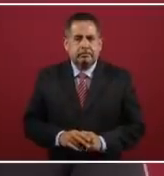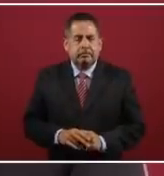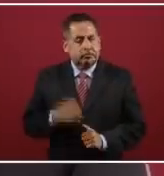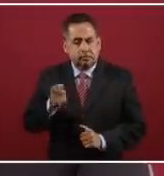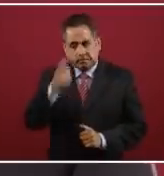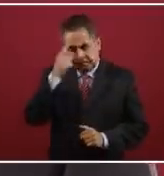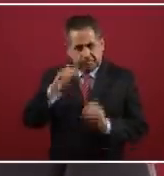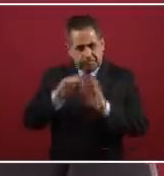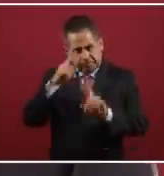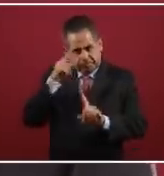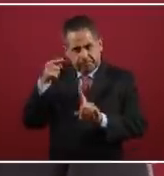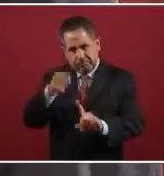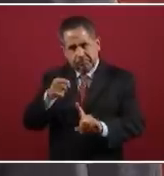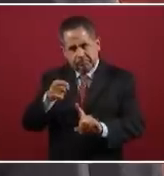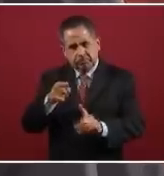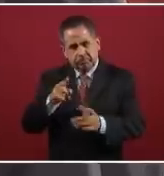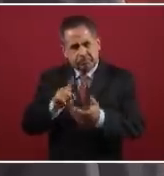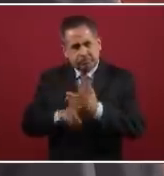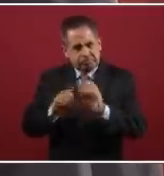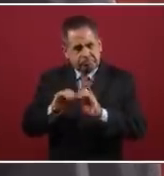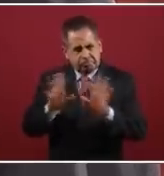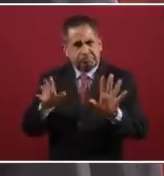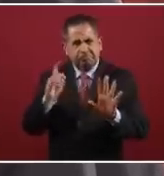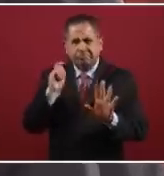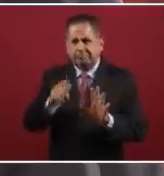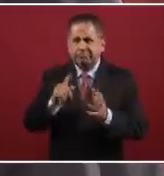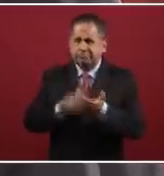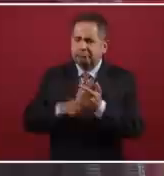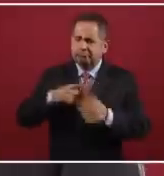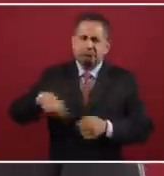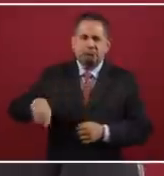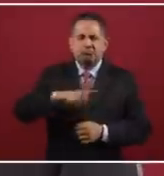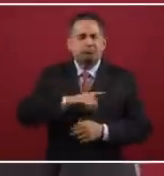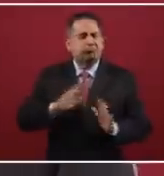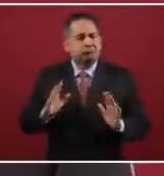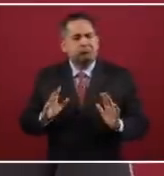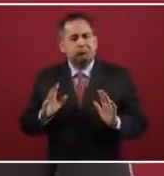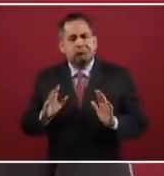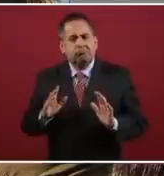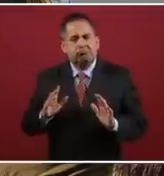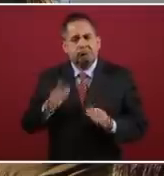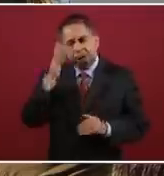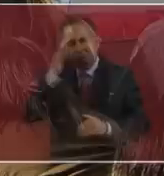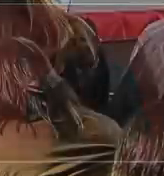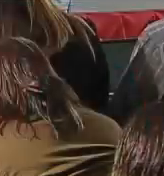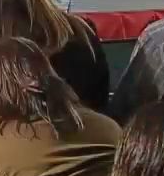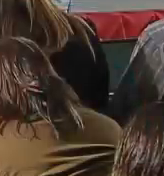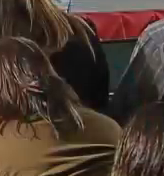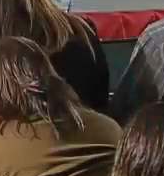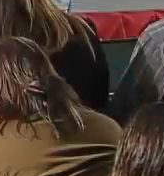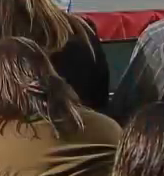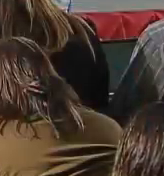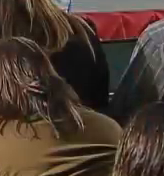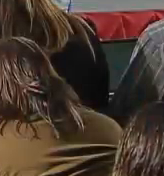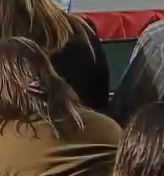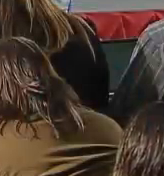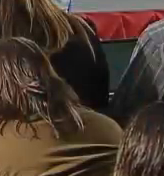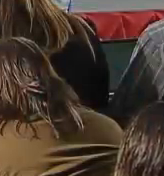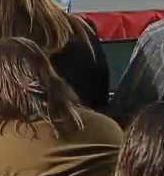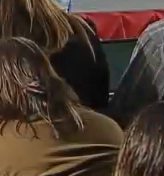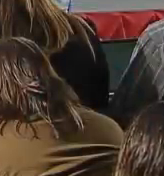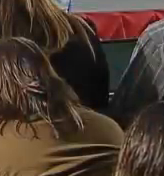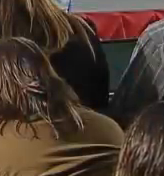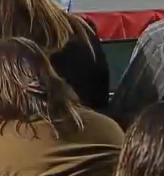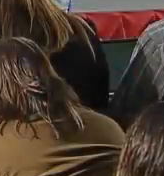Eso es Claudia, entonces es una garantía de que va a buscarse la mejor forma posible